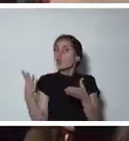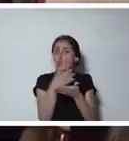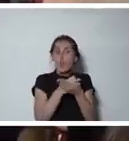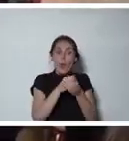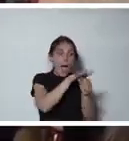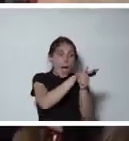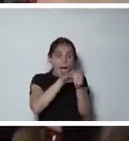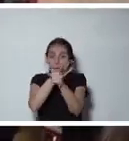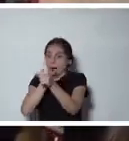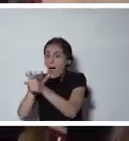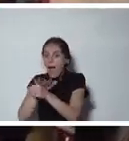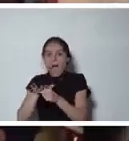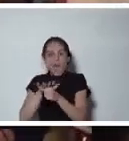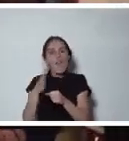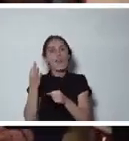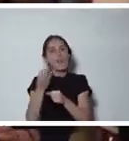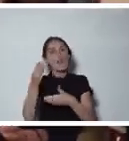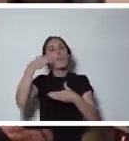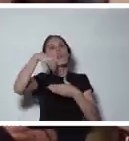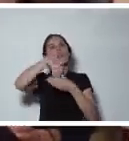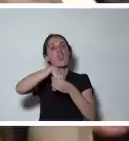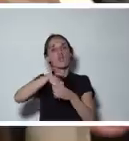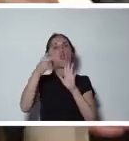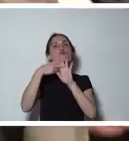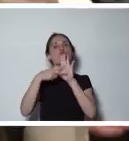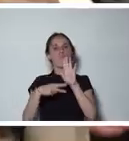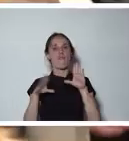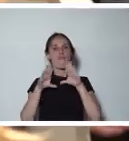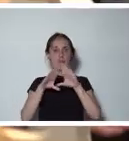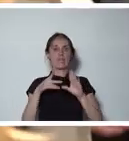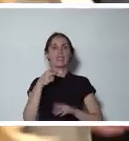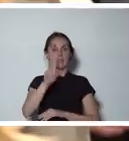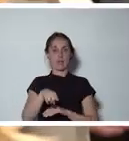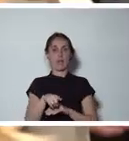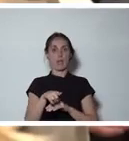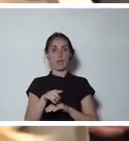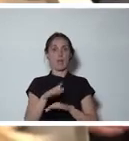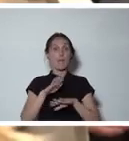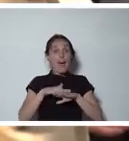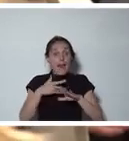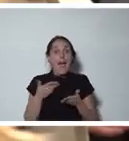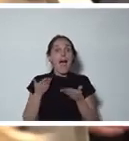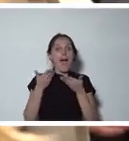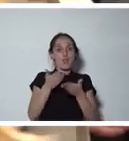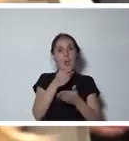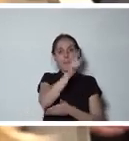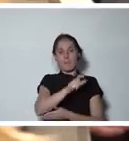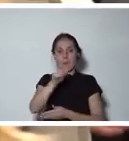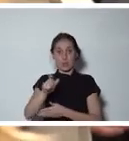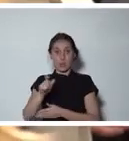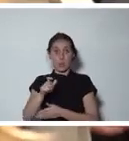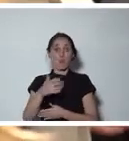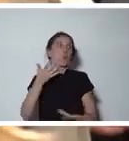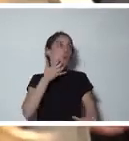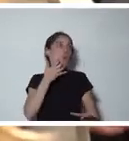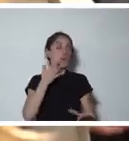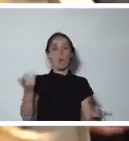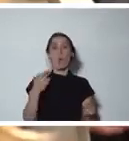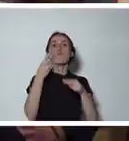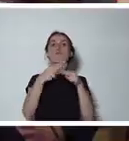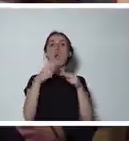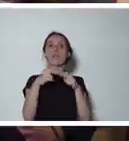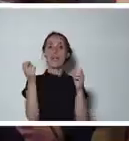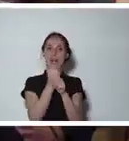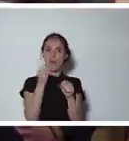falta dinero para transformar la realidad y para ayudar a la gente que no más lo necesita se hacen desde las políticas laborales como muy bien sabe